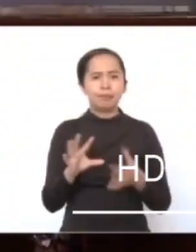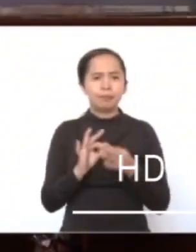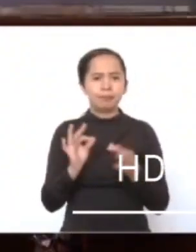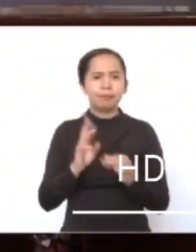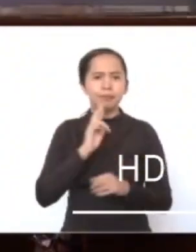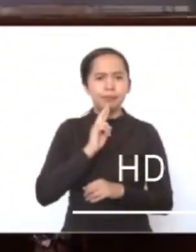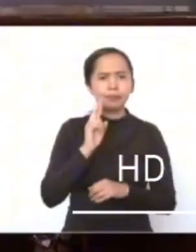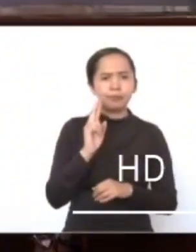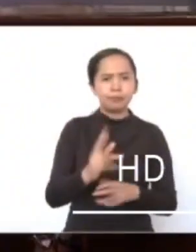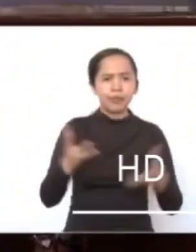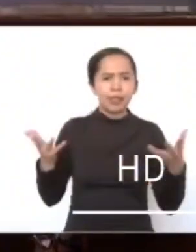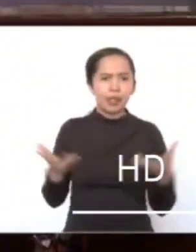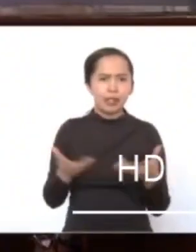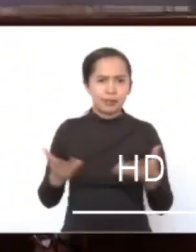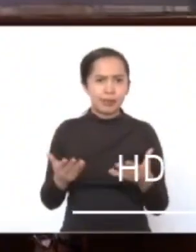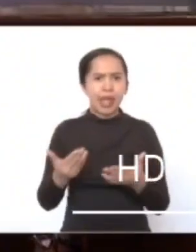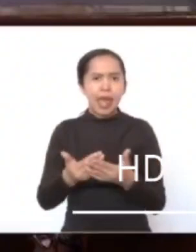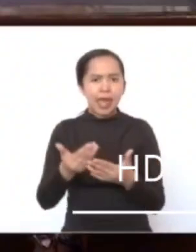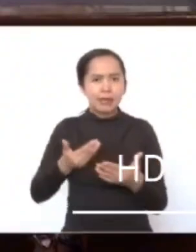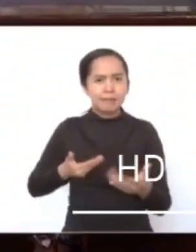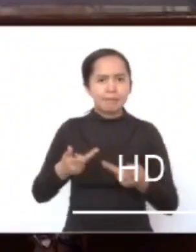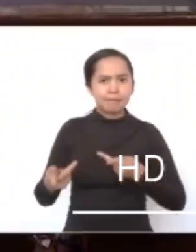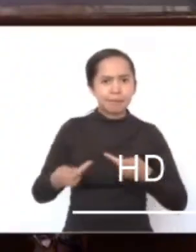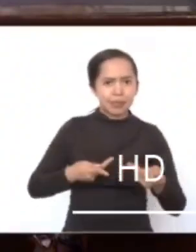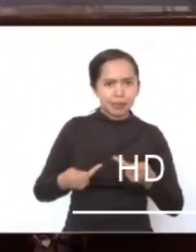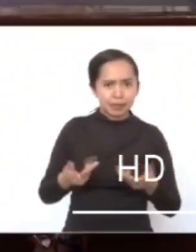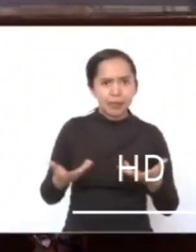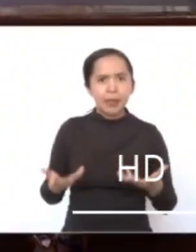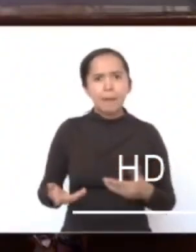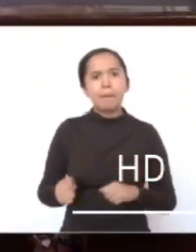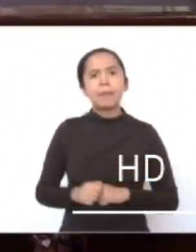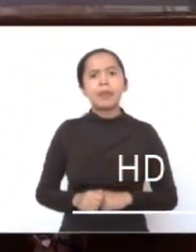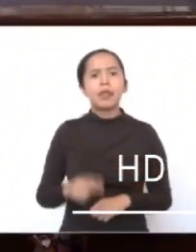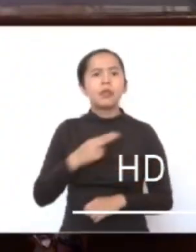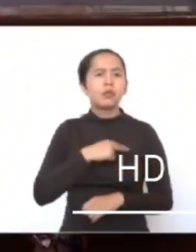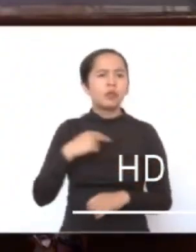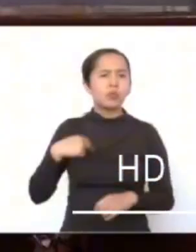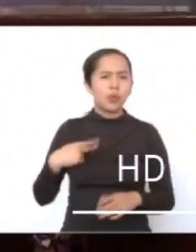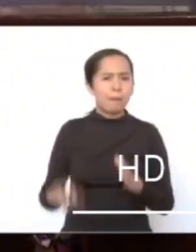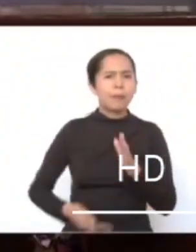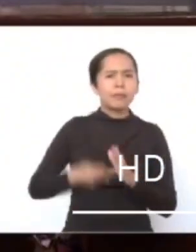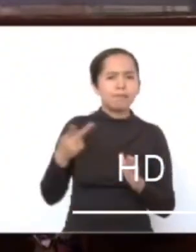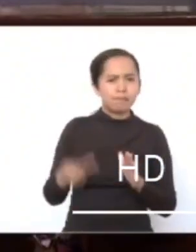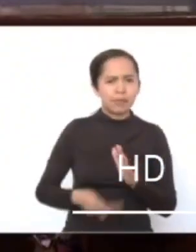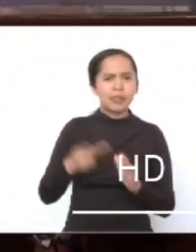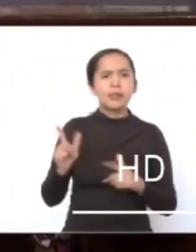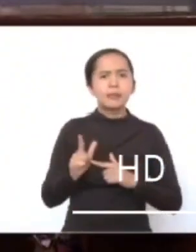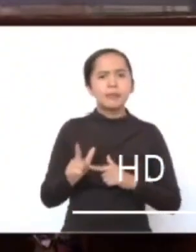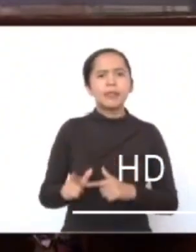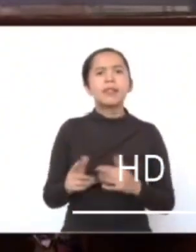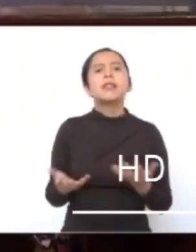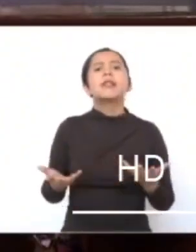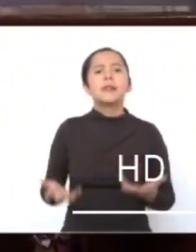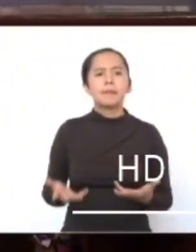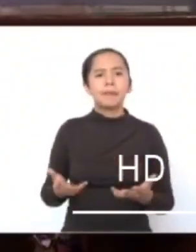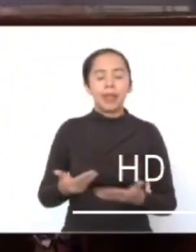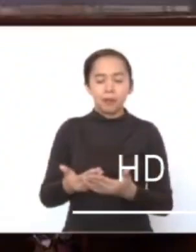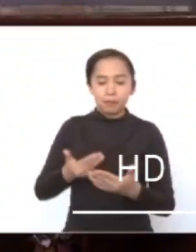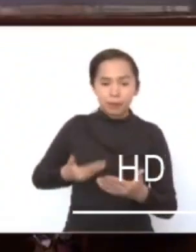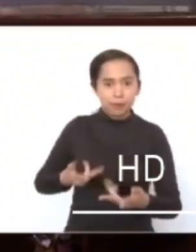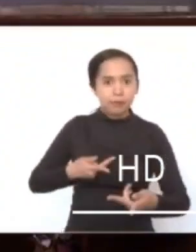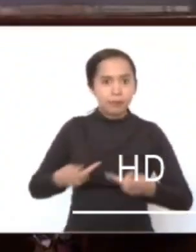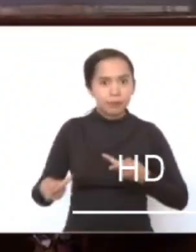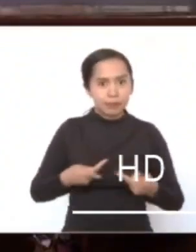resultados de las acciones para la prevención, repitiendo, insistiendo siempre, que prevenir es y